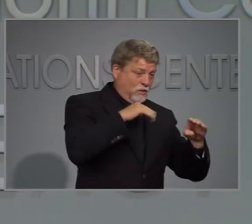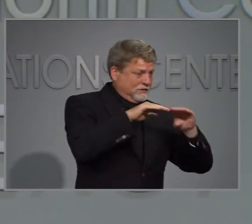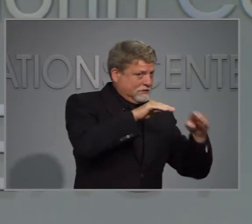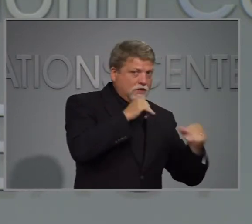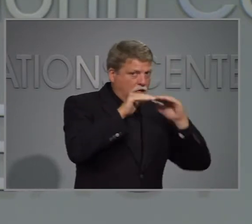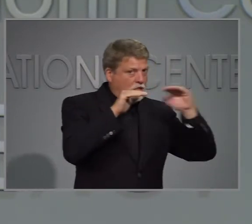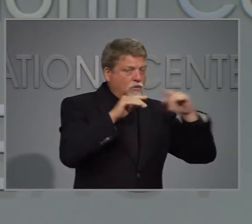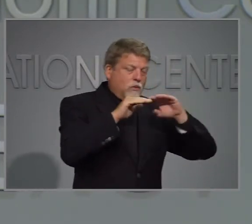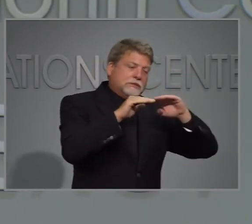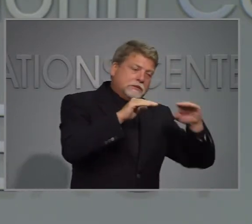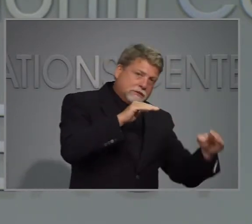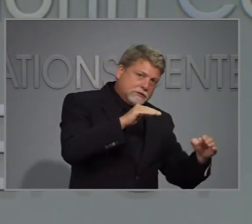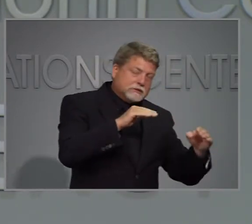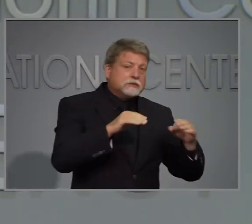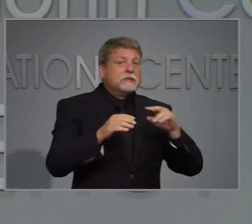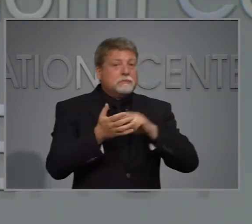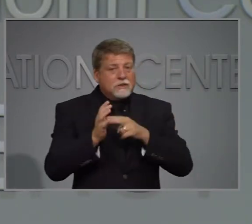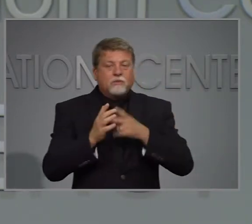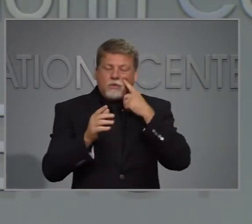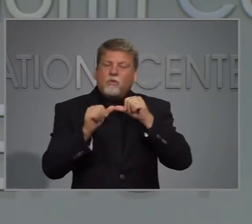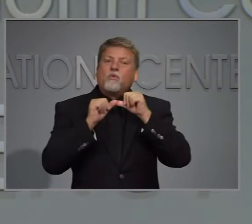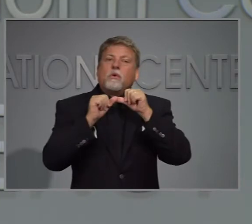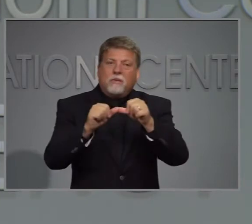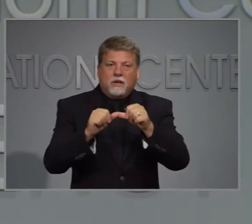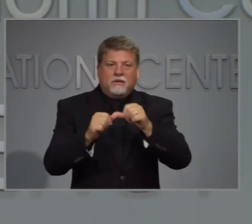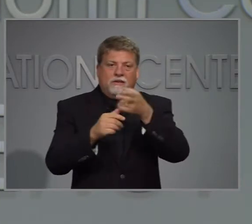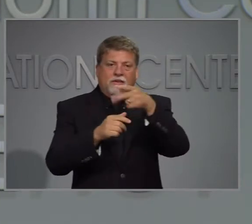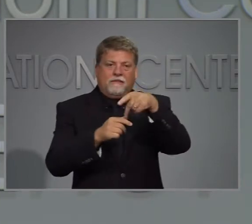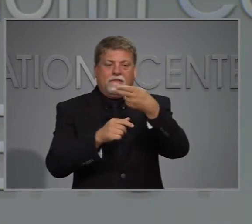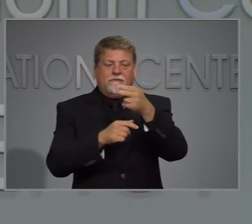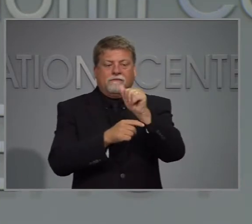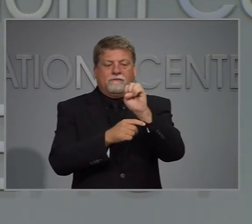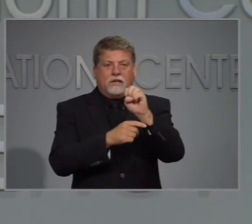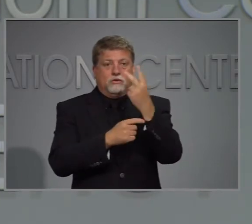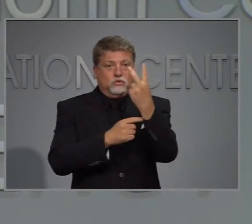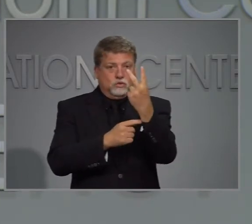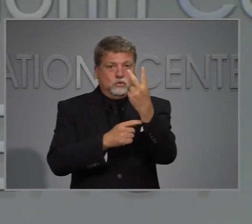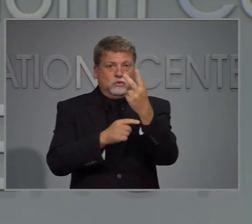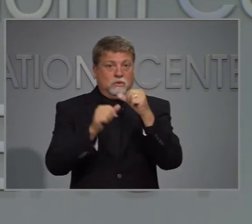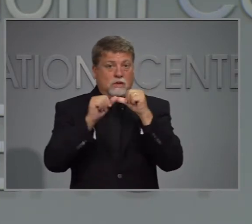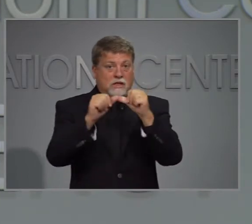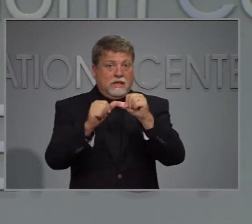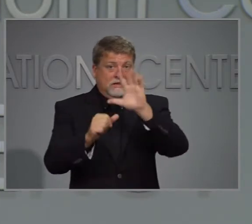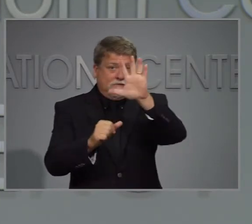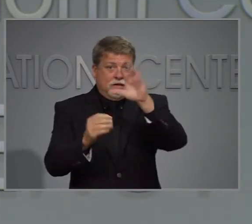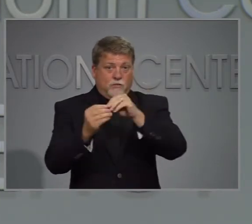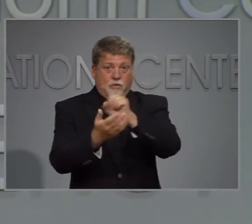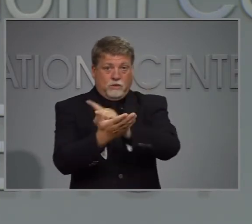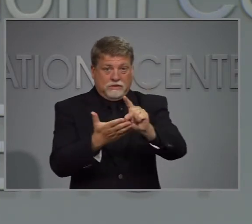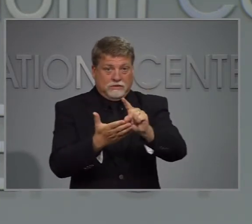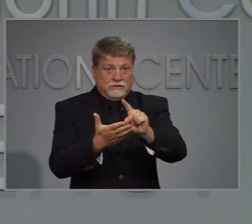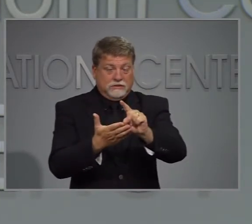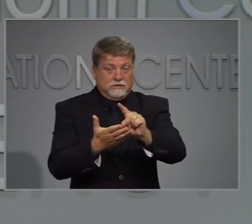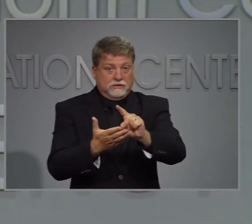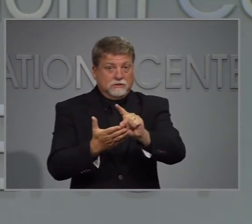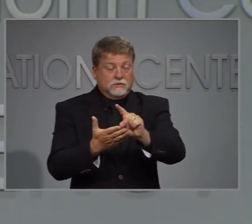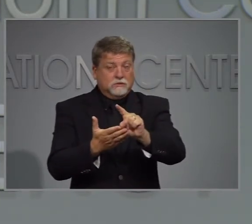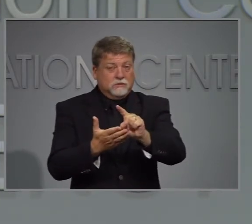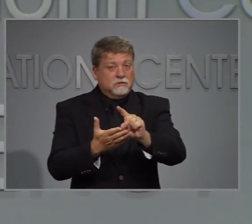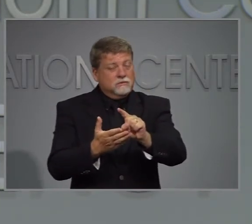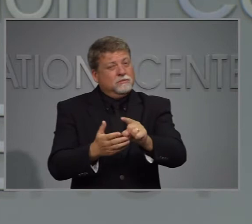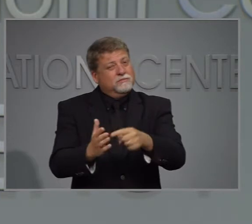y mejorar la economía, Carolina del Norte se mantendrá en la fase 2 por 5 semanas